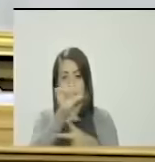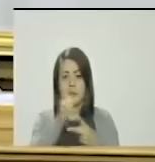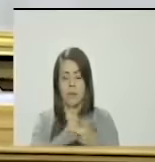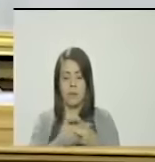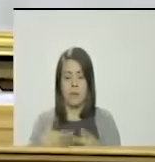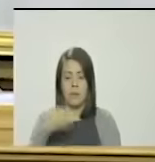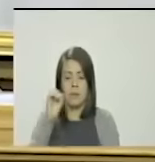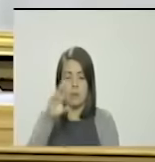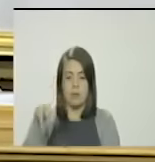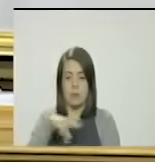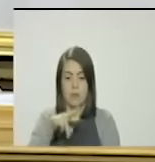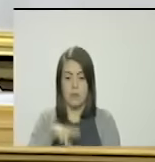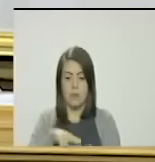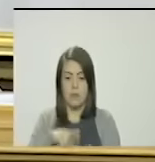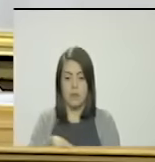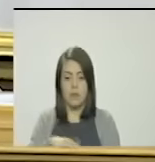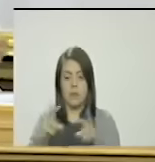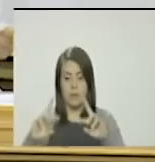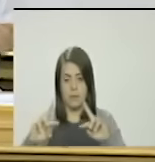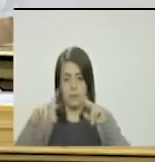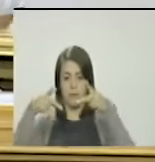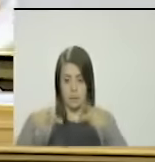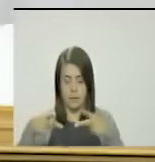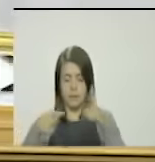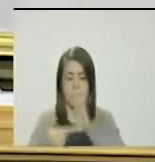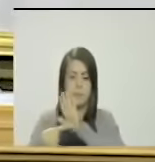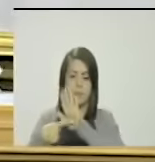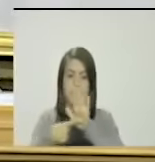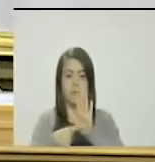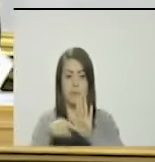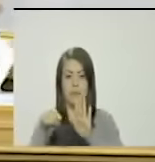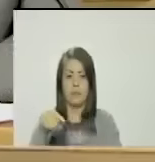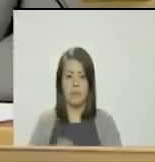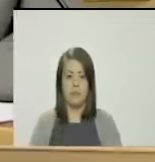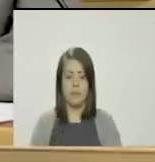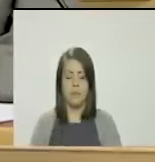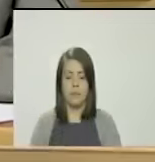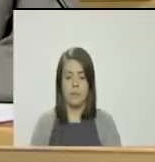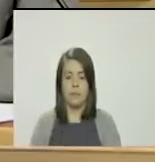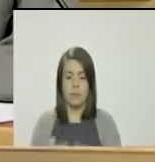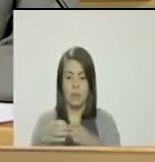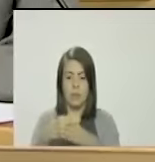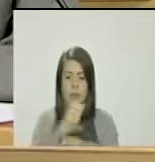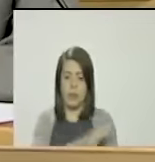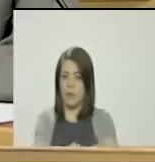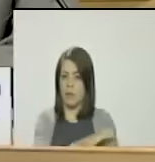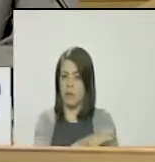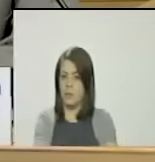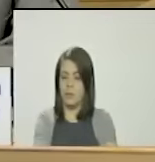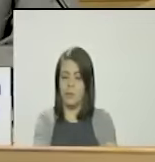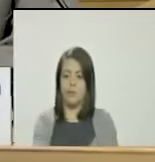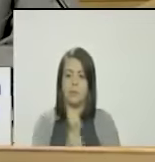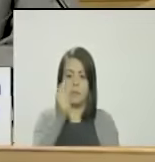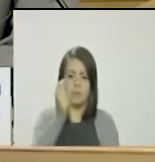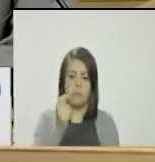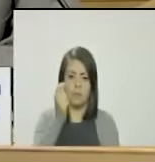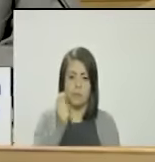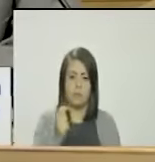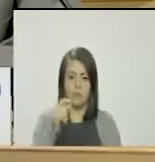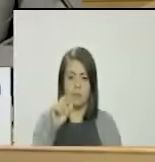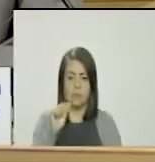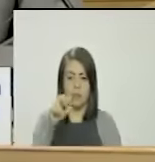vicepresidencia de la Asamblea Nacional en el orden inverso en la que fueron presentadas. Por el bloque de la oposición, la